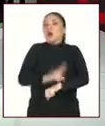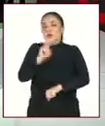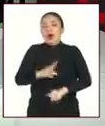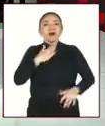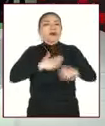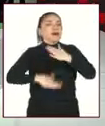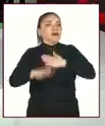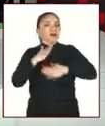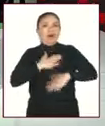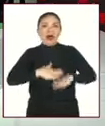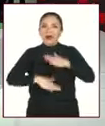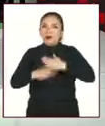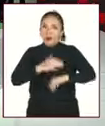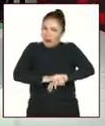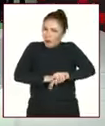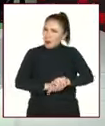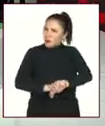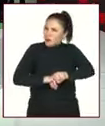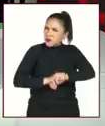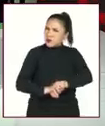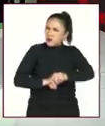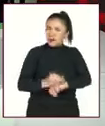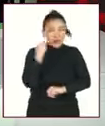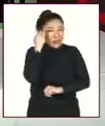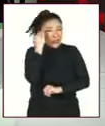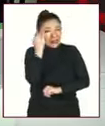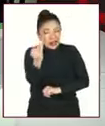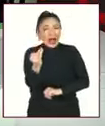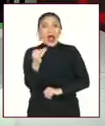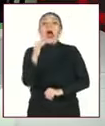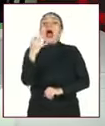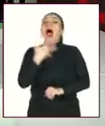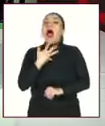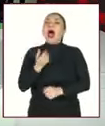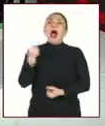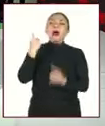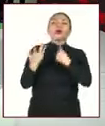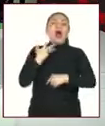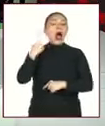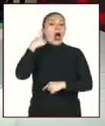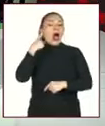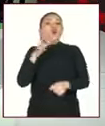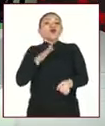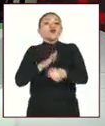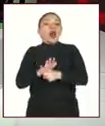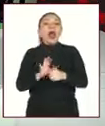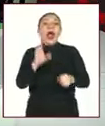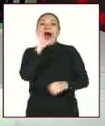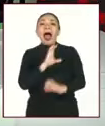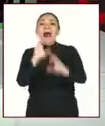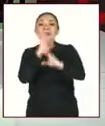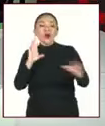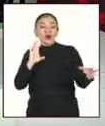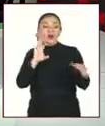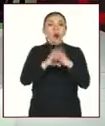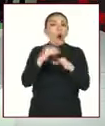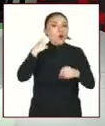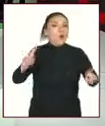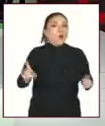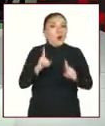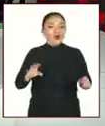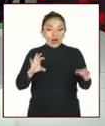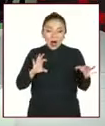cansado. Entonces, ya hay hasta canciones que nos llevan el ritmo para dar las compresiones, porque a veces o